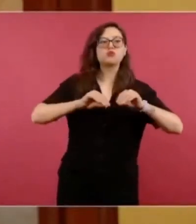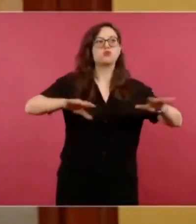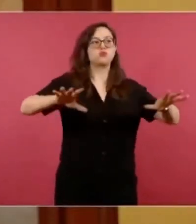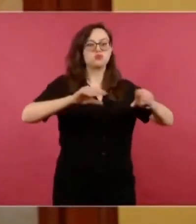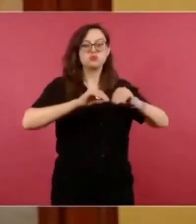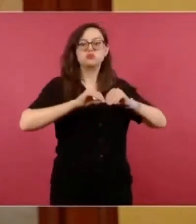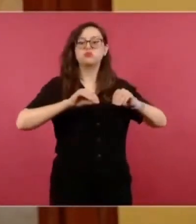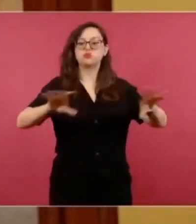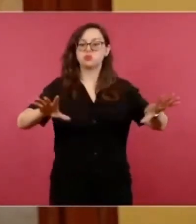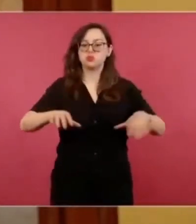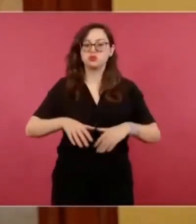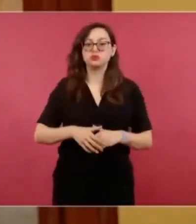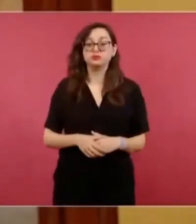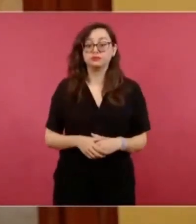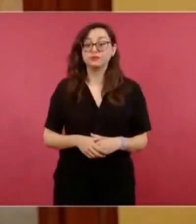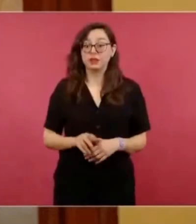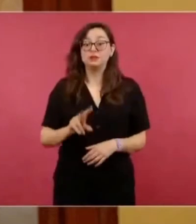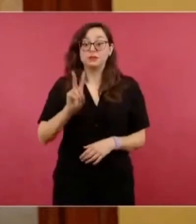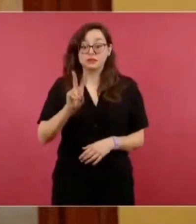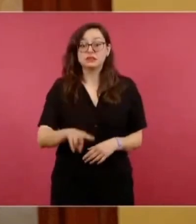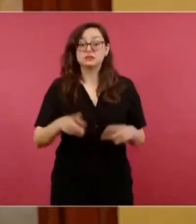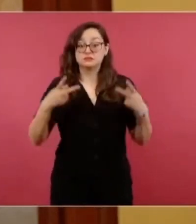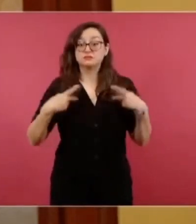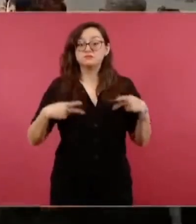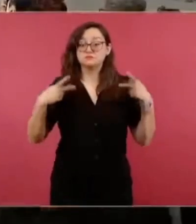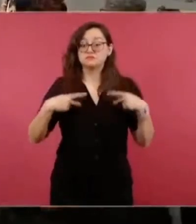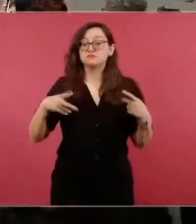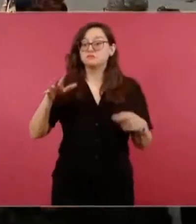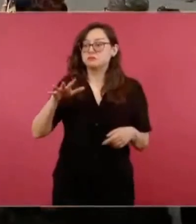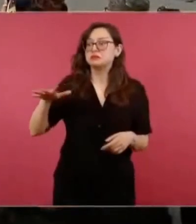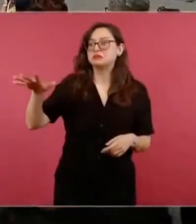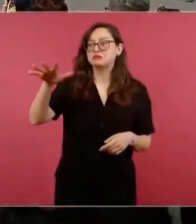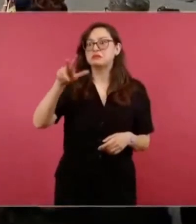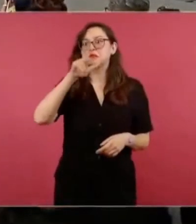La verdad que sí me preocupa la gente, sobre todo de la ciudad,